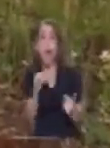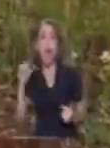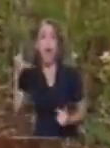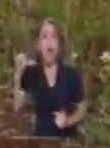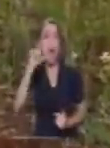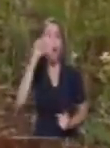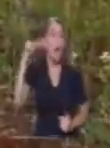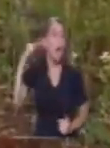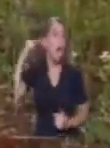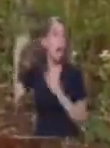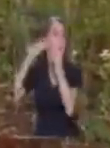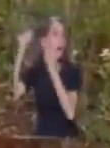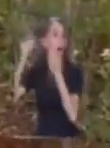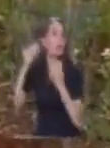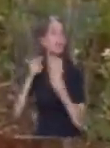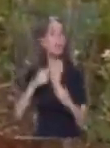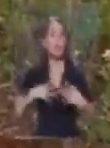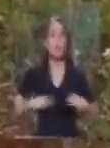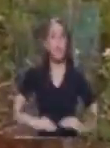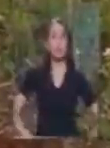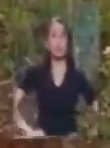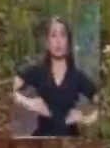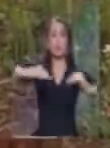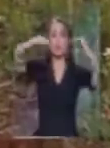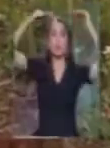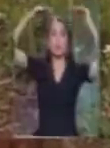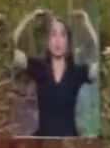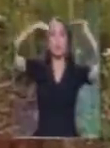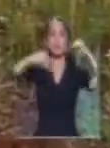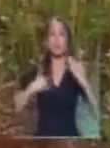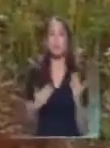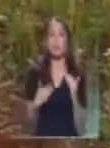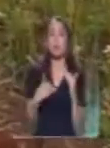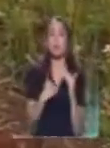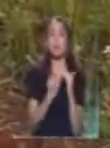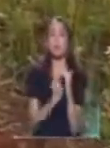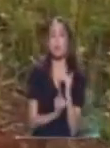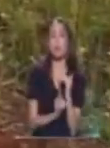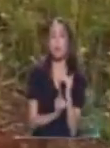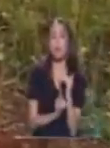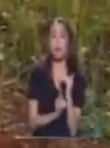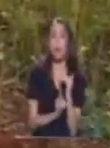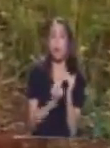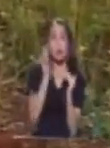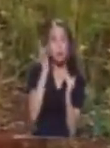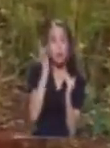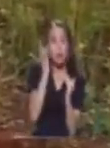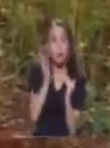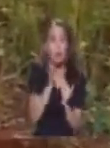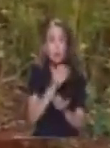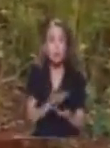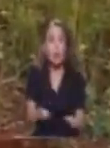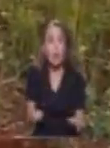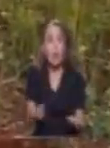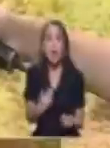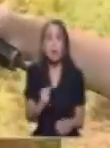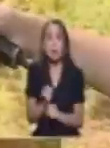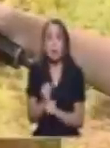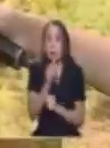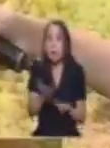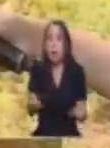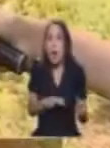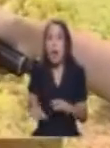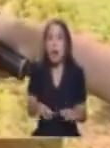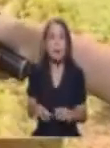ahí crecen los hijos, uno se queda sola en el hogar y no tiene actividad.